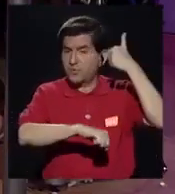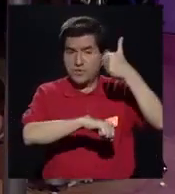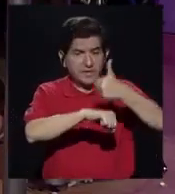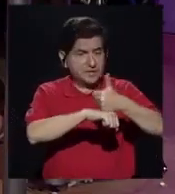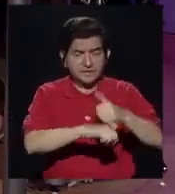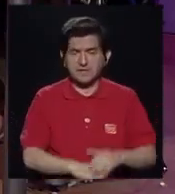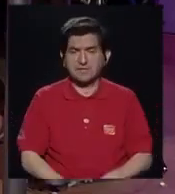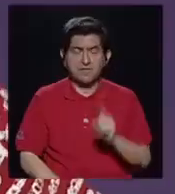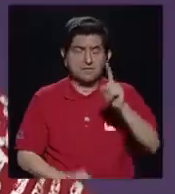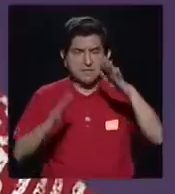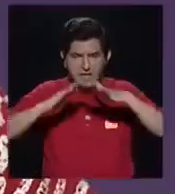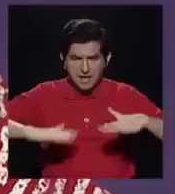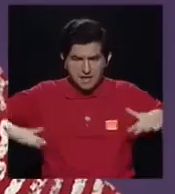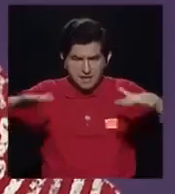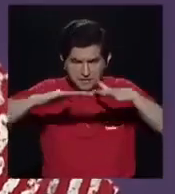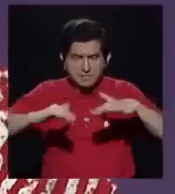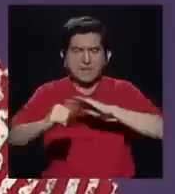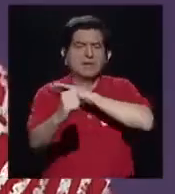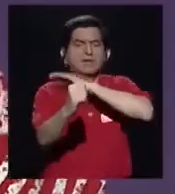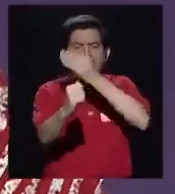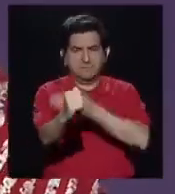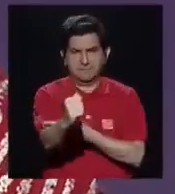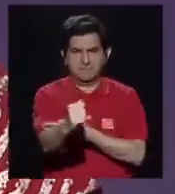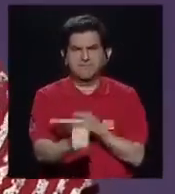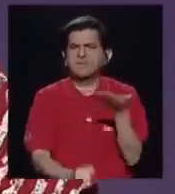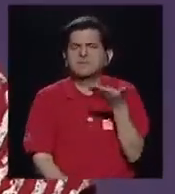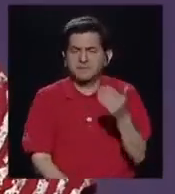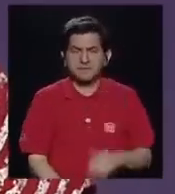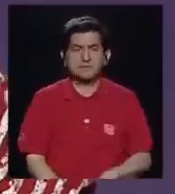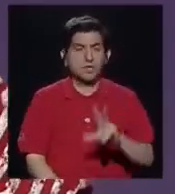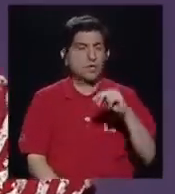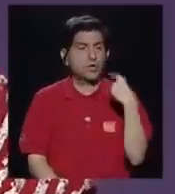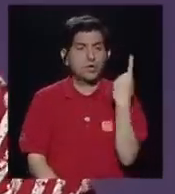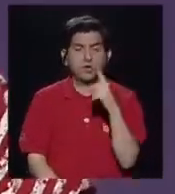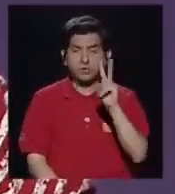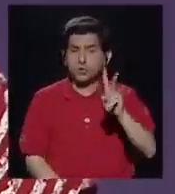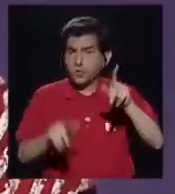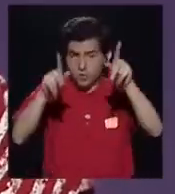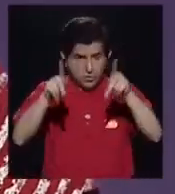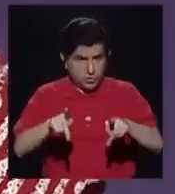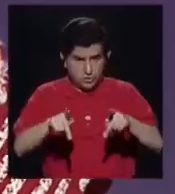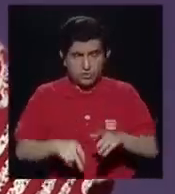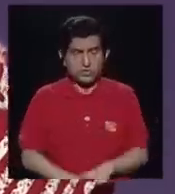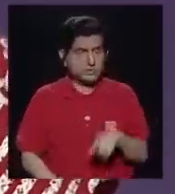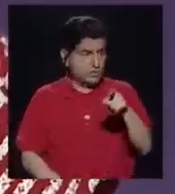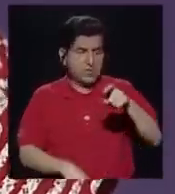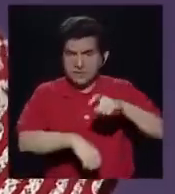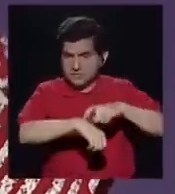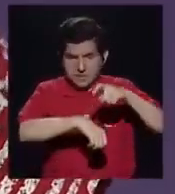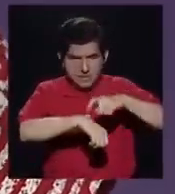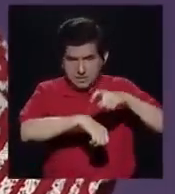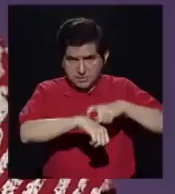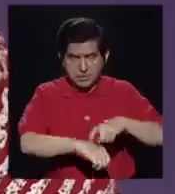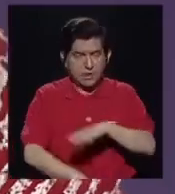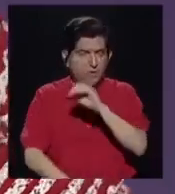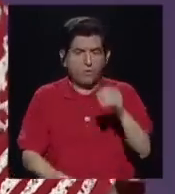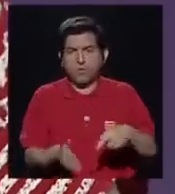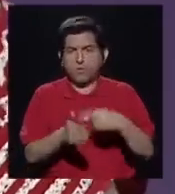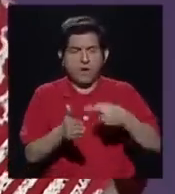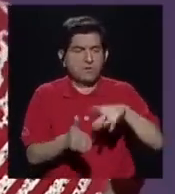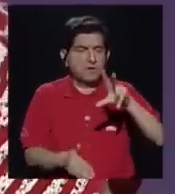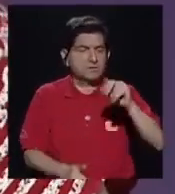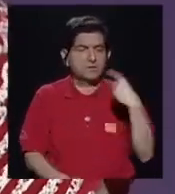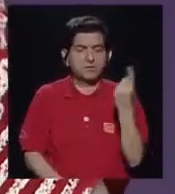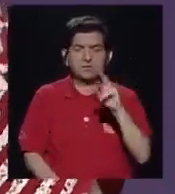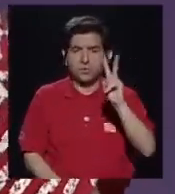situados que es en una escena de poder y que es una escena de poder no solamente de esas dos personas que están o no A veces no son solamente